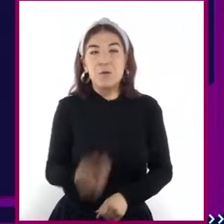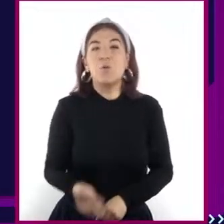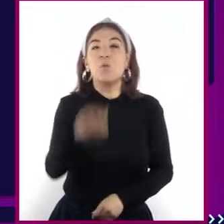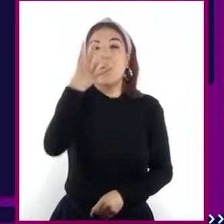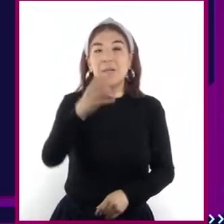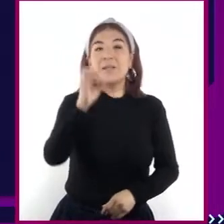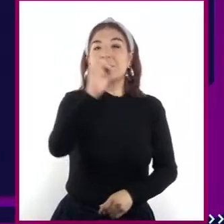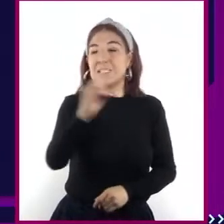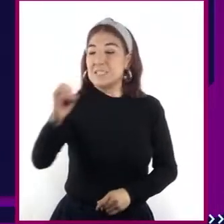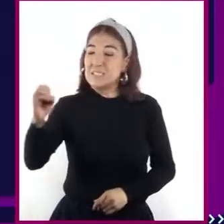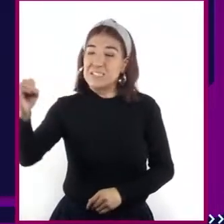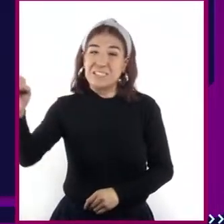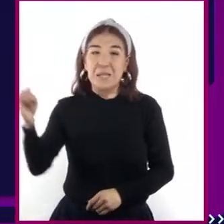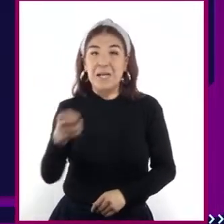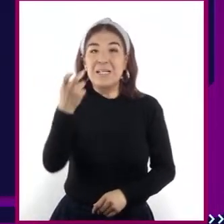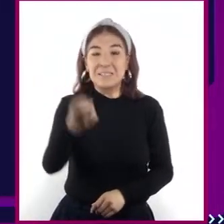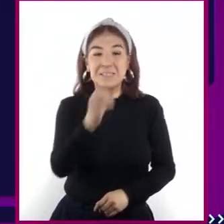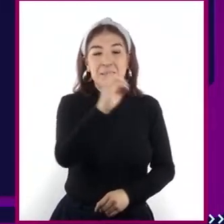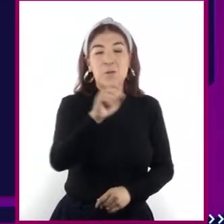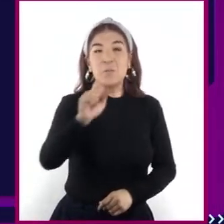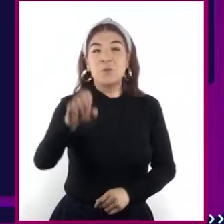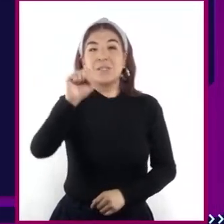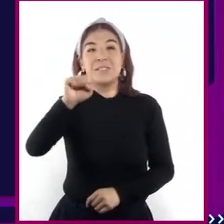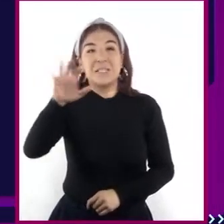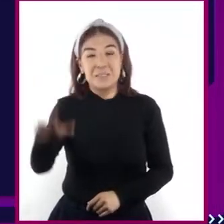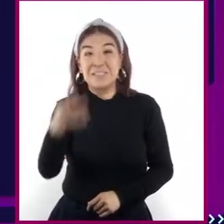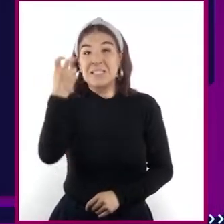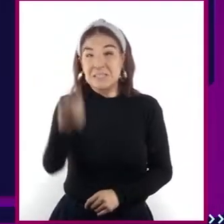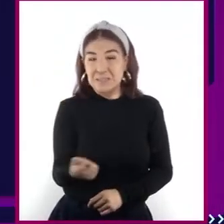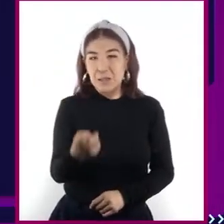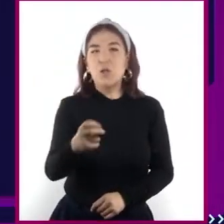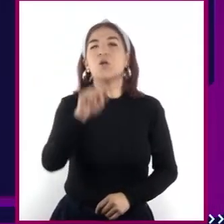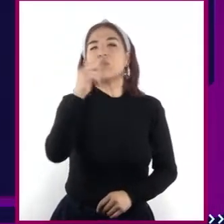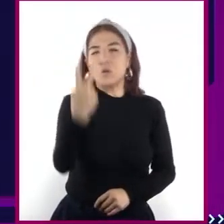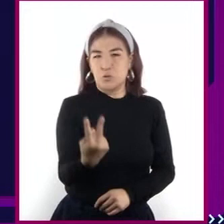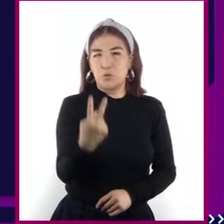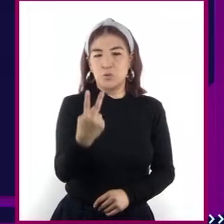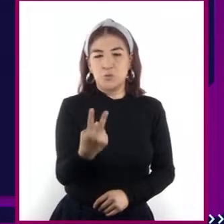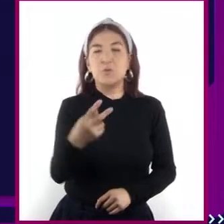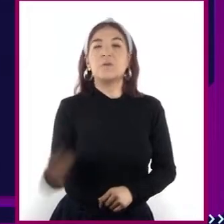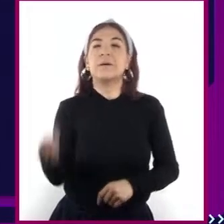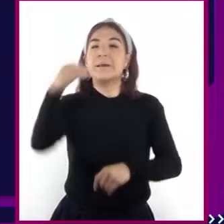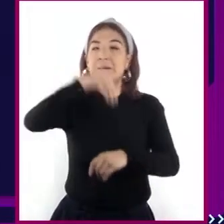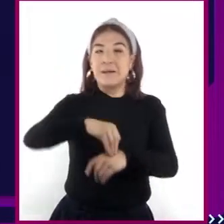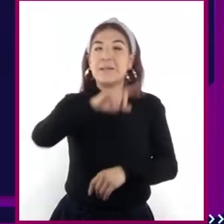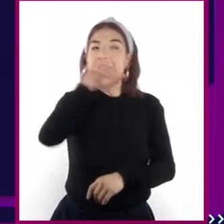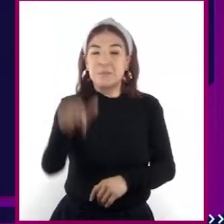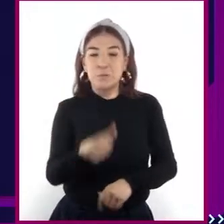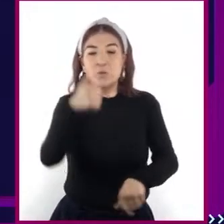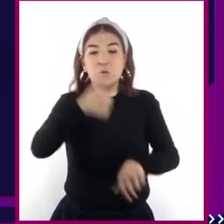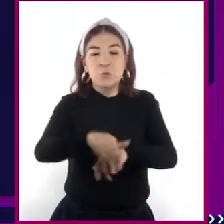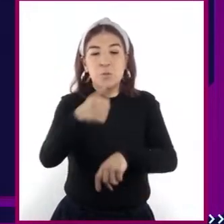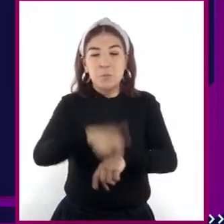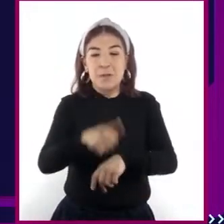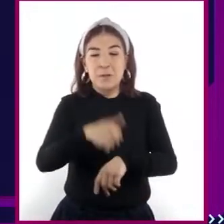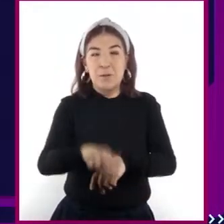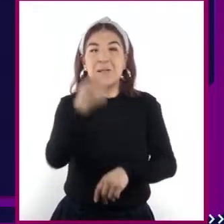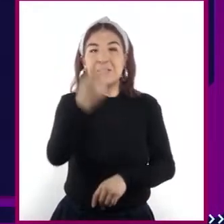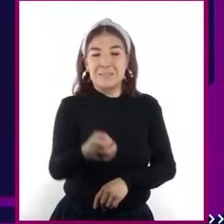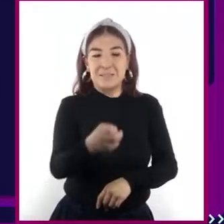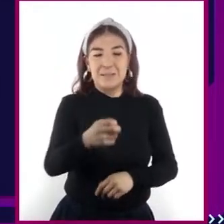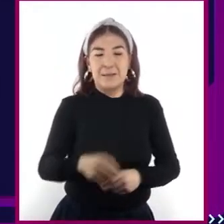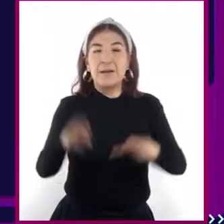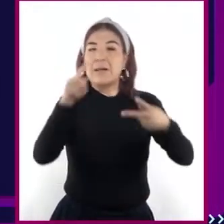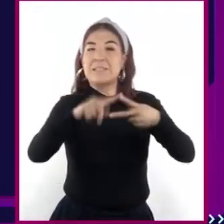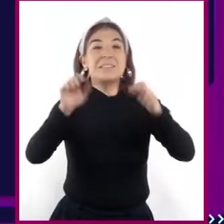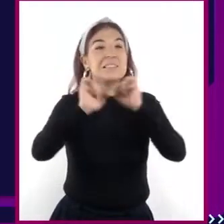cifras decimales de 0.65, las cuales son 2. Colocaré las cifras del número en el numerador sin